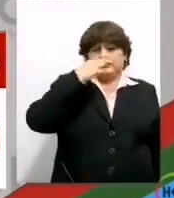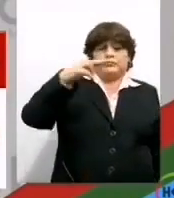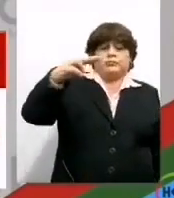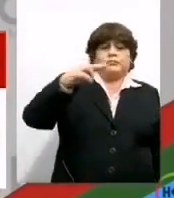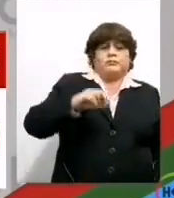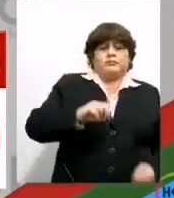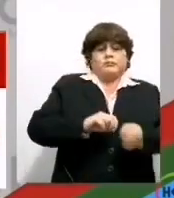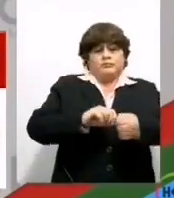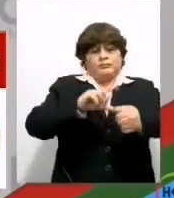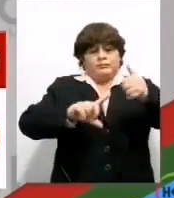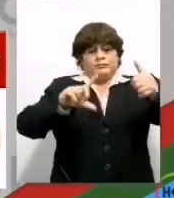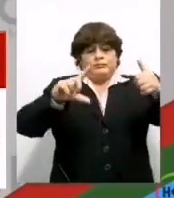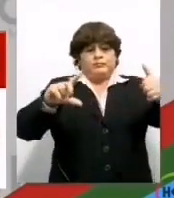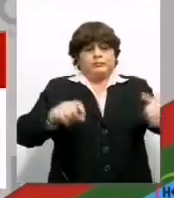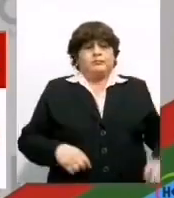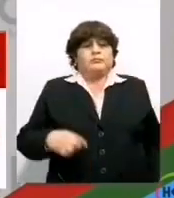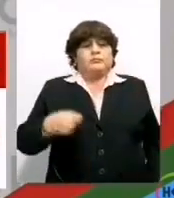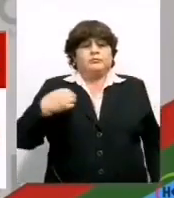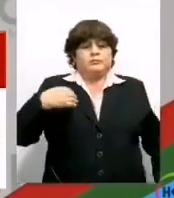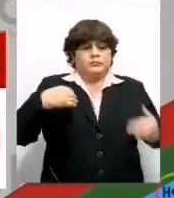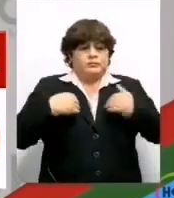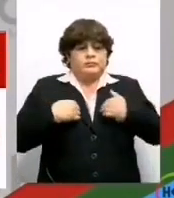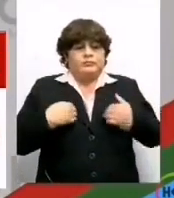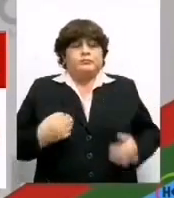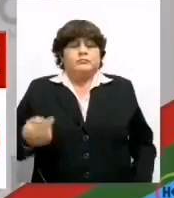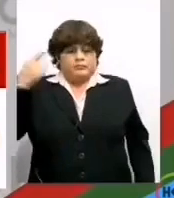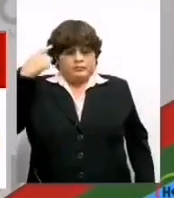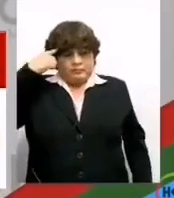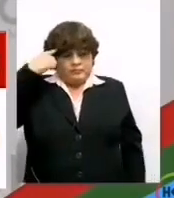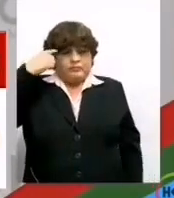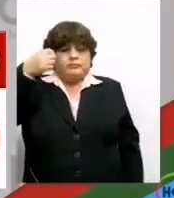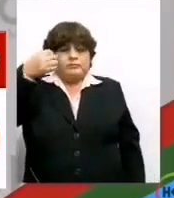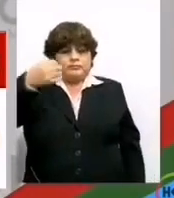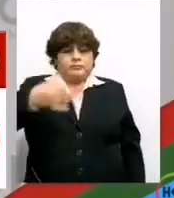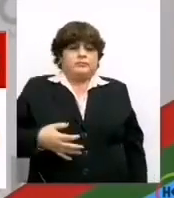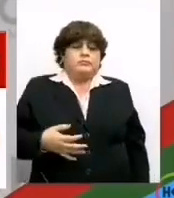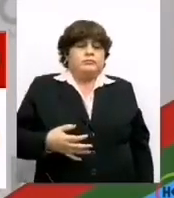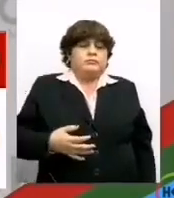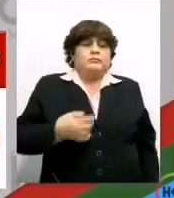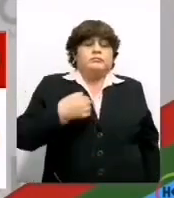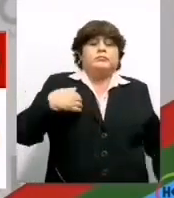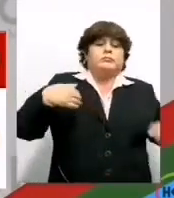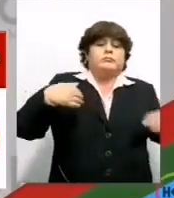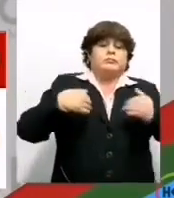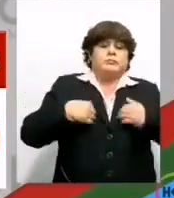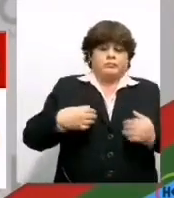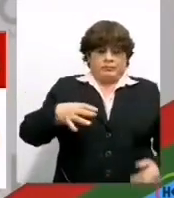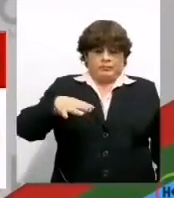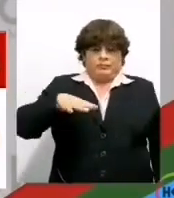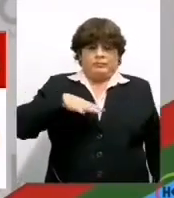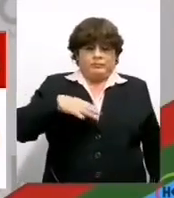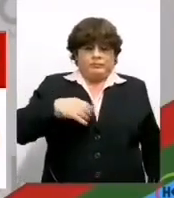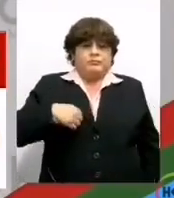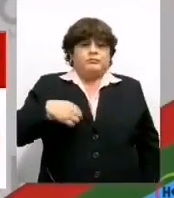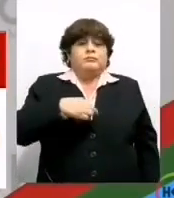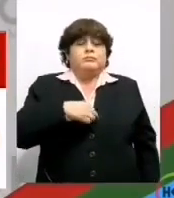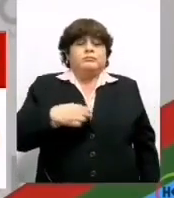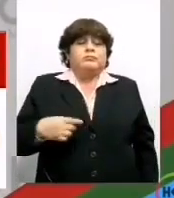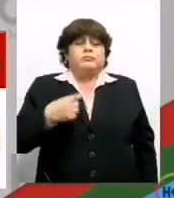región tiene que tener capacidad y tiene que tener valores